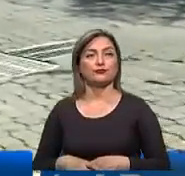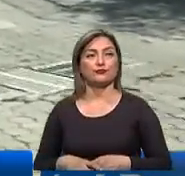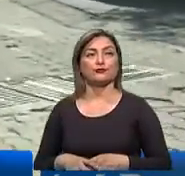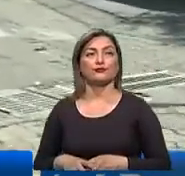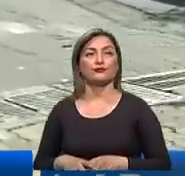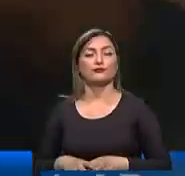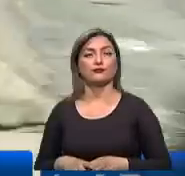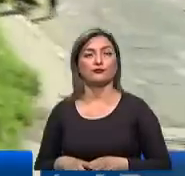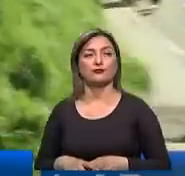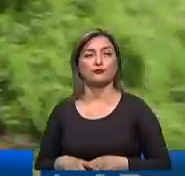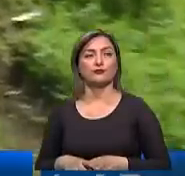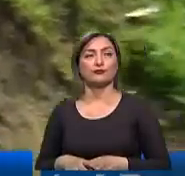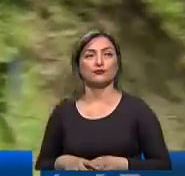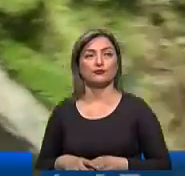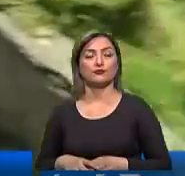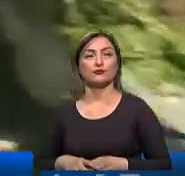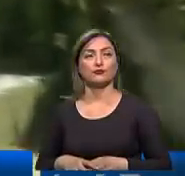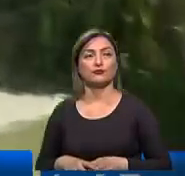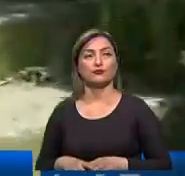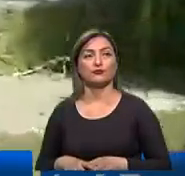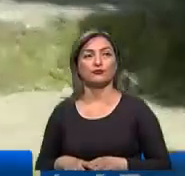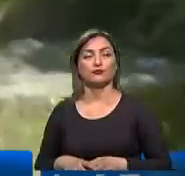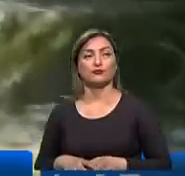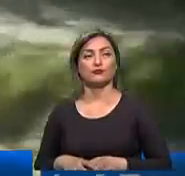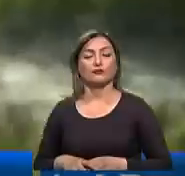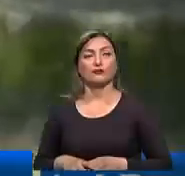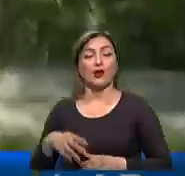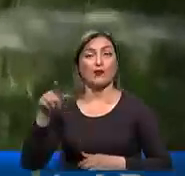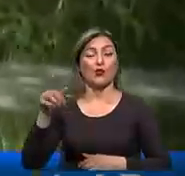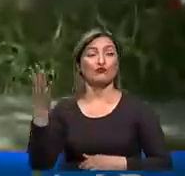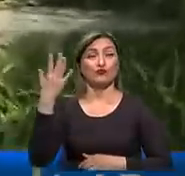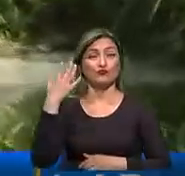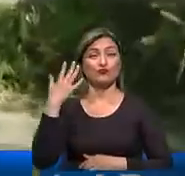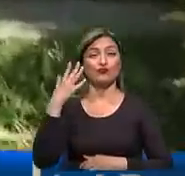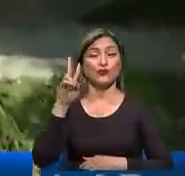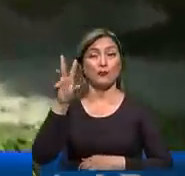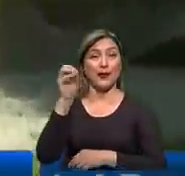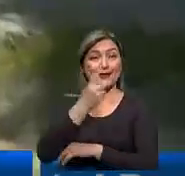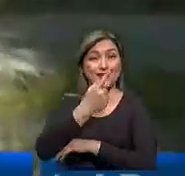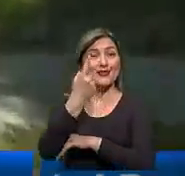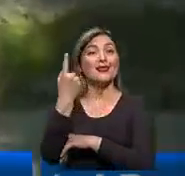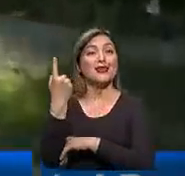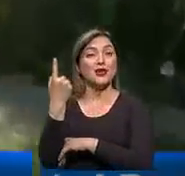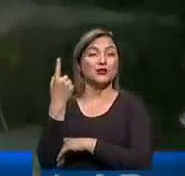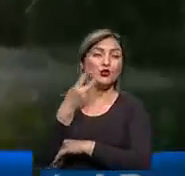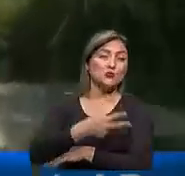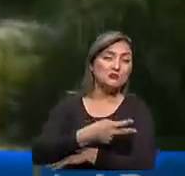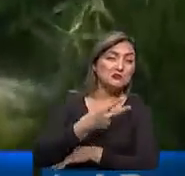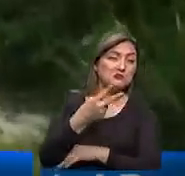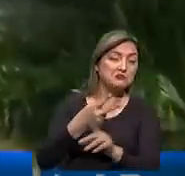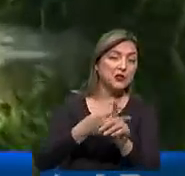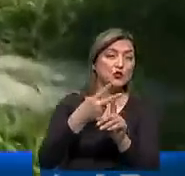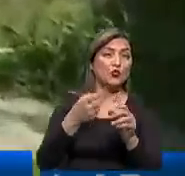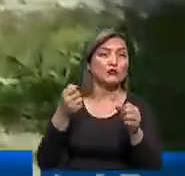de arriba donde no hay el puente, donde precisamente hace algo más de 20 días, un poquito más de 2 meses,